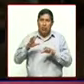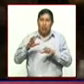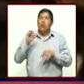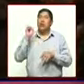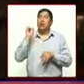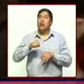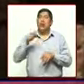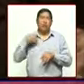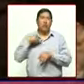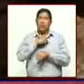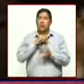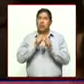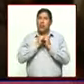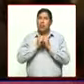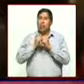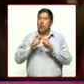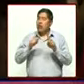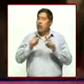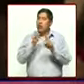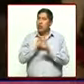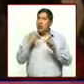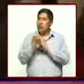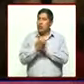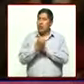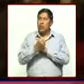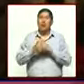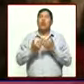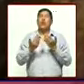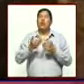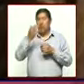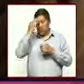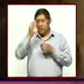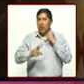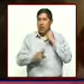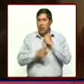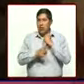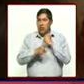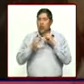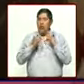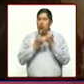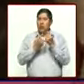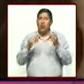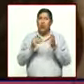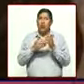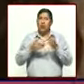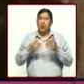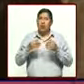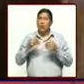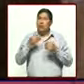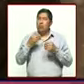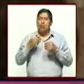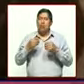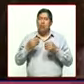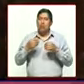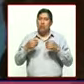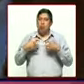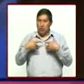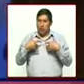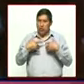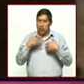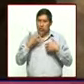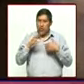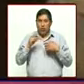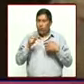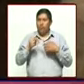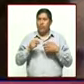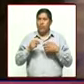Por supuesto, hemos acompañado en varias situaciones con Juan Yacomán, quien es el líder de la Legión Anticrueldad Animal, que ha sido identificado y ha sido